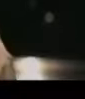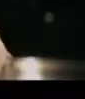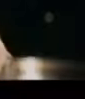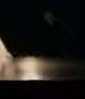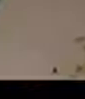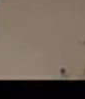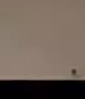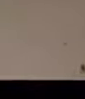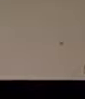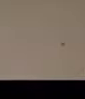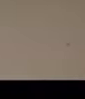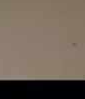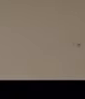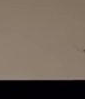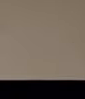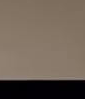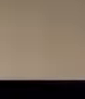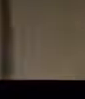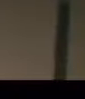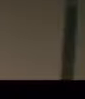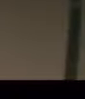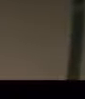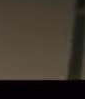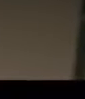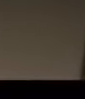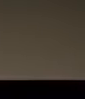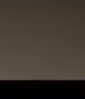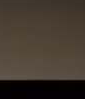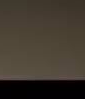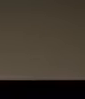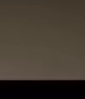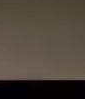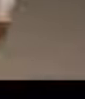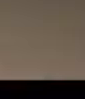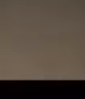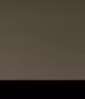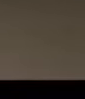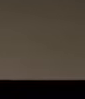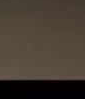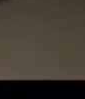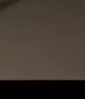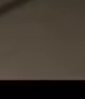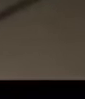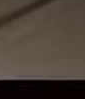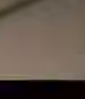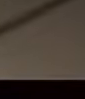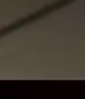la pereza de no dar lo que máxima soy.